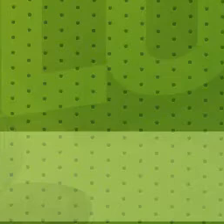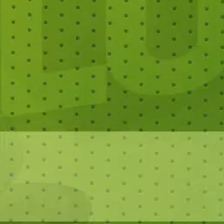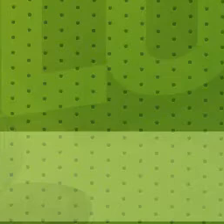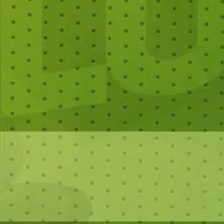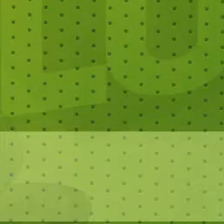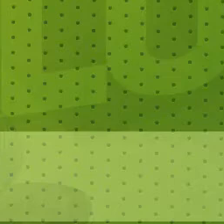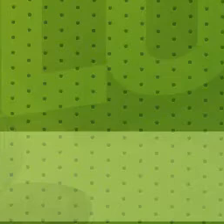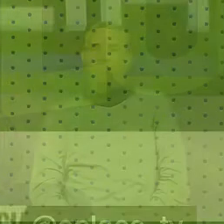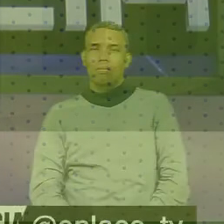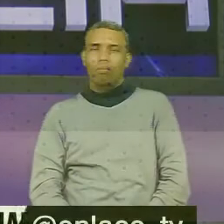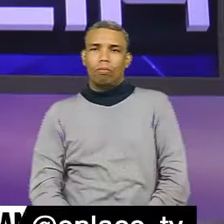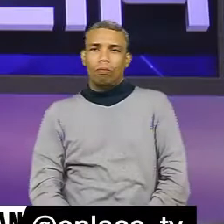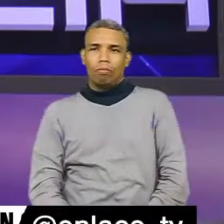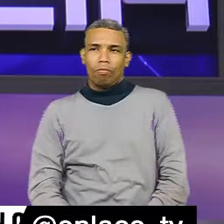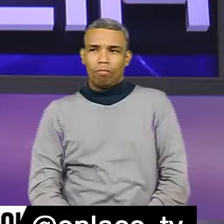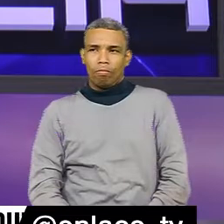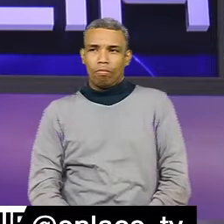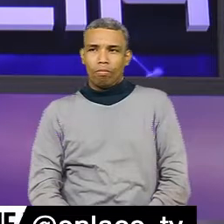Nariño.